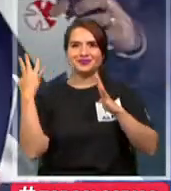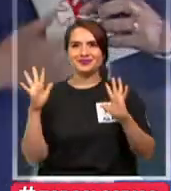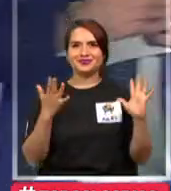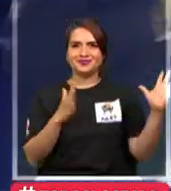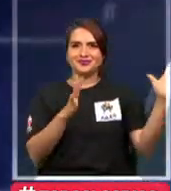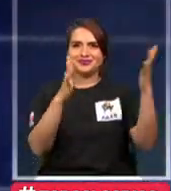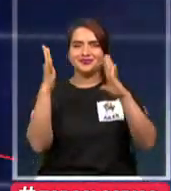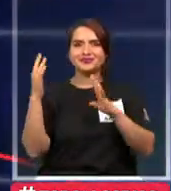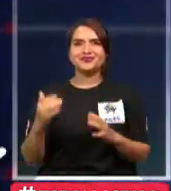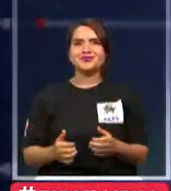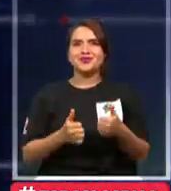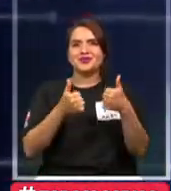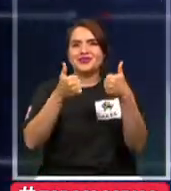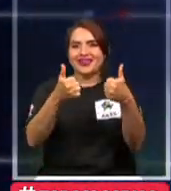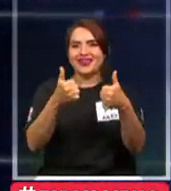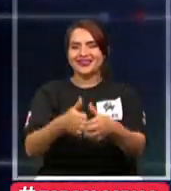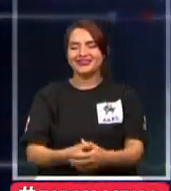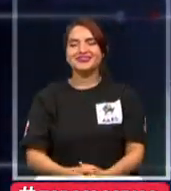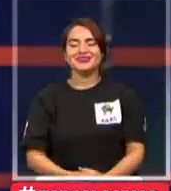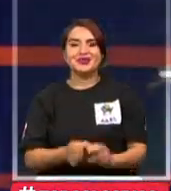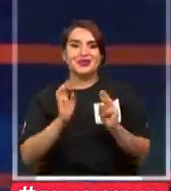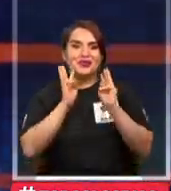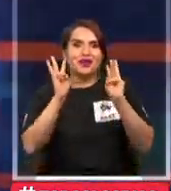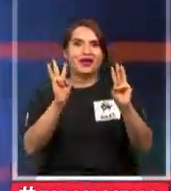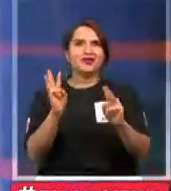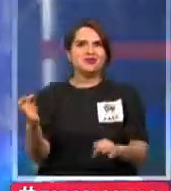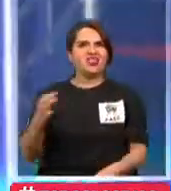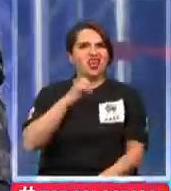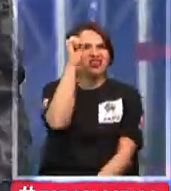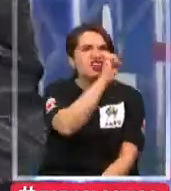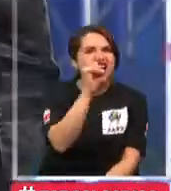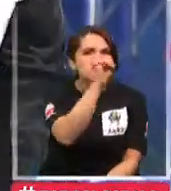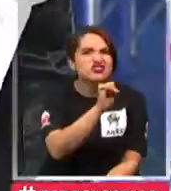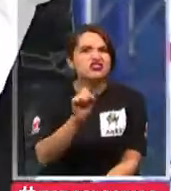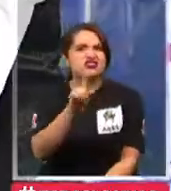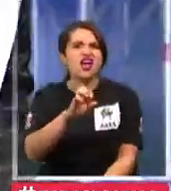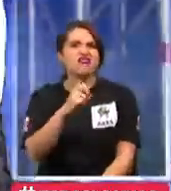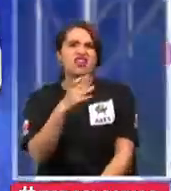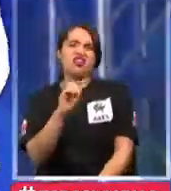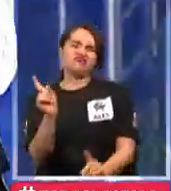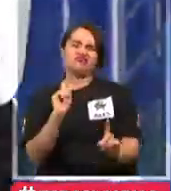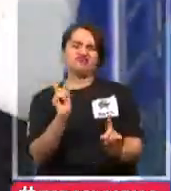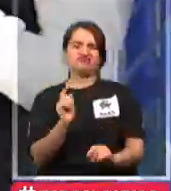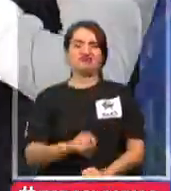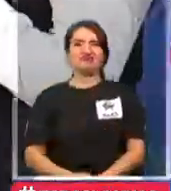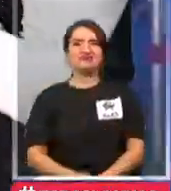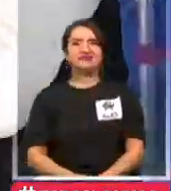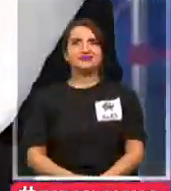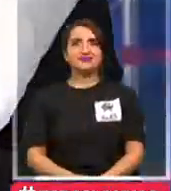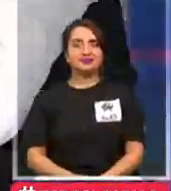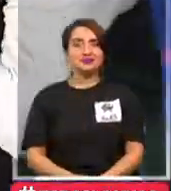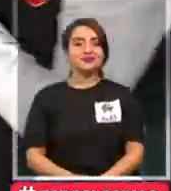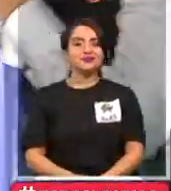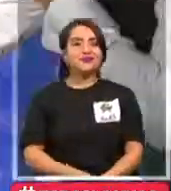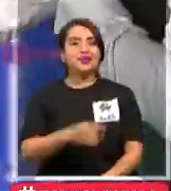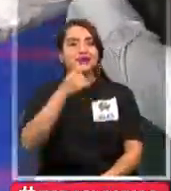Muy bien. Wow. No, no me digas Chanchito Saedra. No, no, no, no. Francisco. No, no,